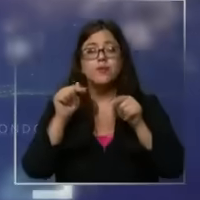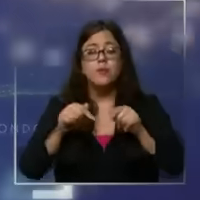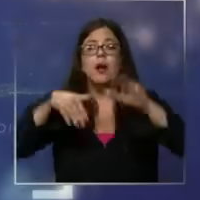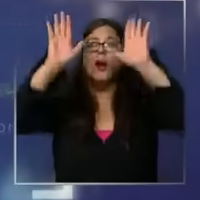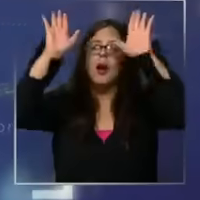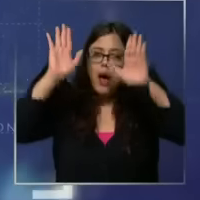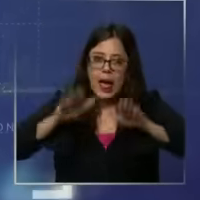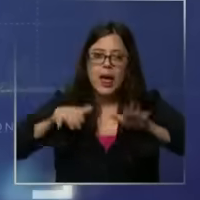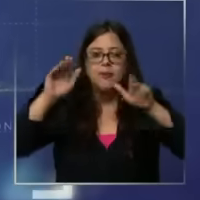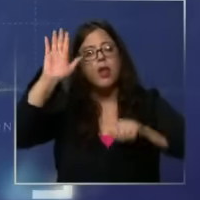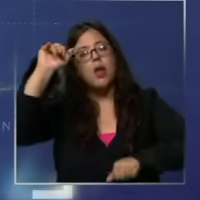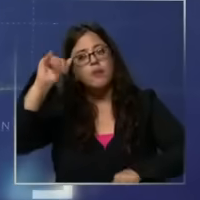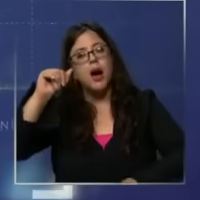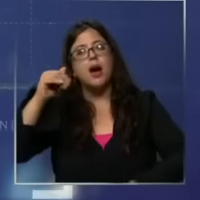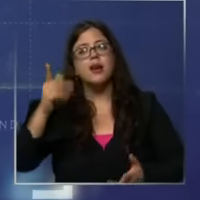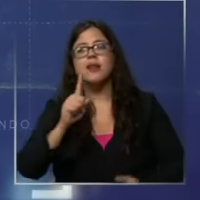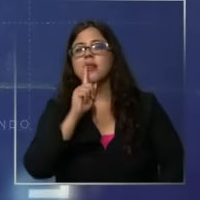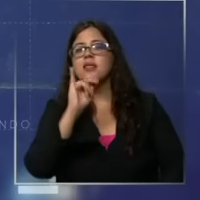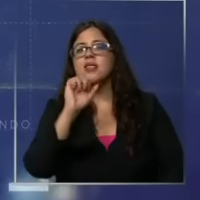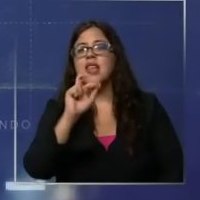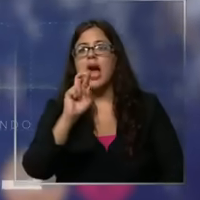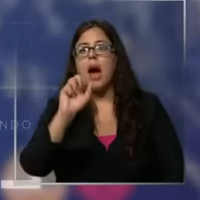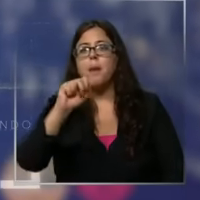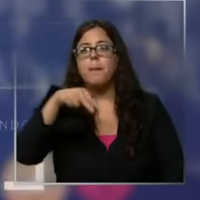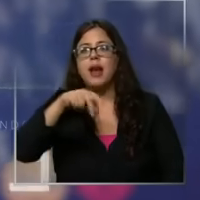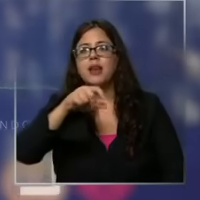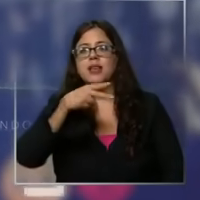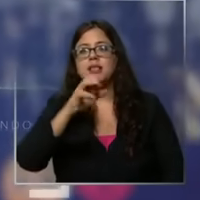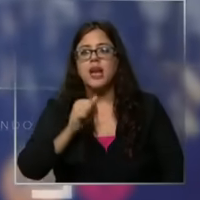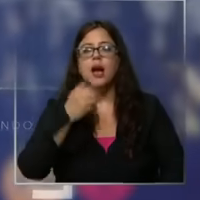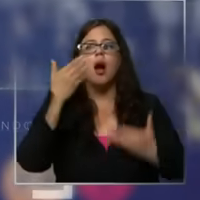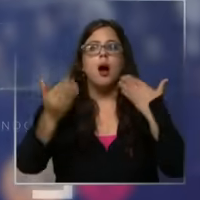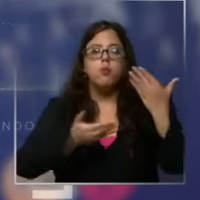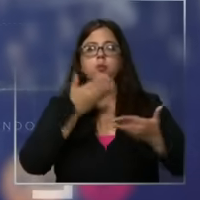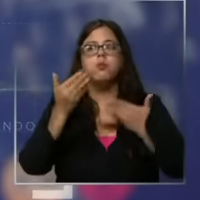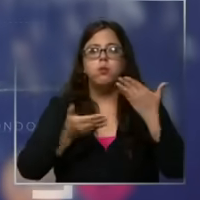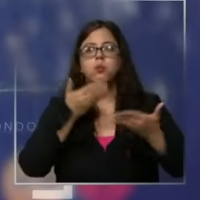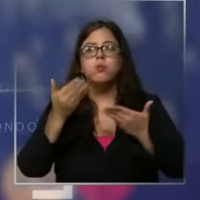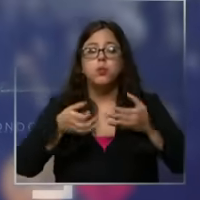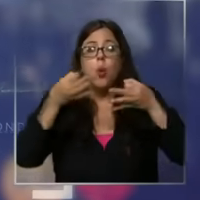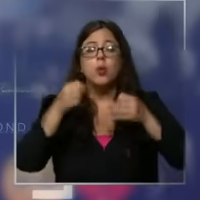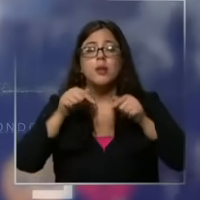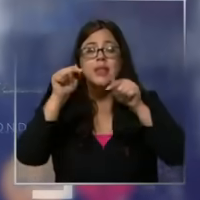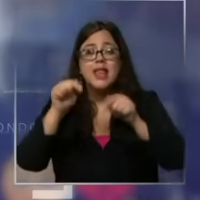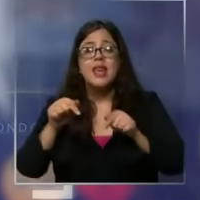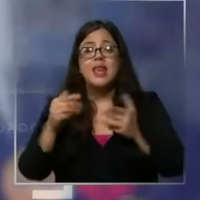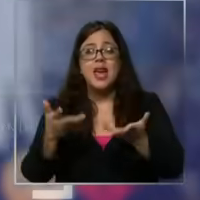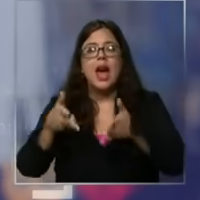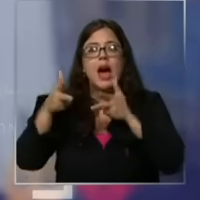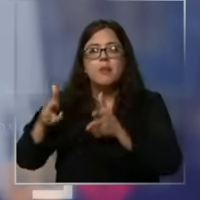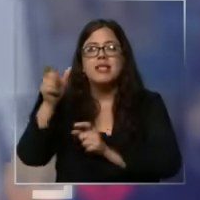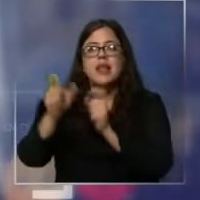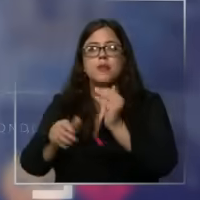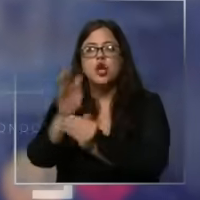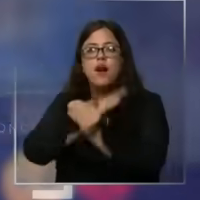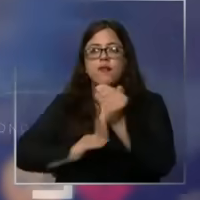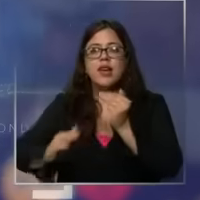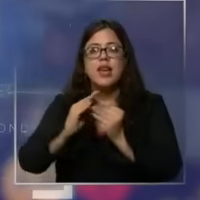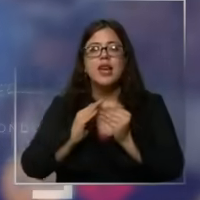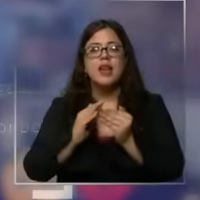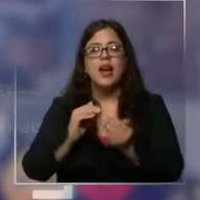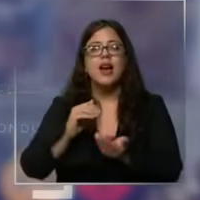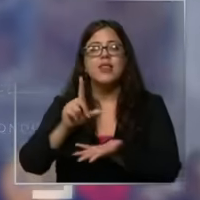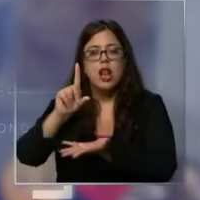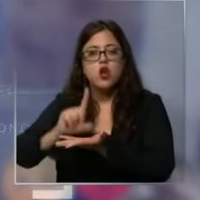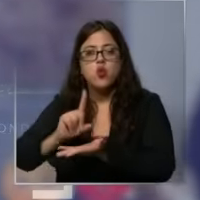Lavaron, la despidieron. Adiós a la tía Pancha. Coreado una y otra vez. En esos días fue cuando apareció la amenaza a los vecinos de Quilapilún.